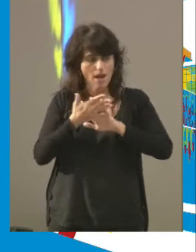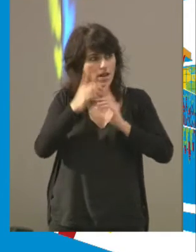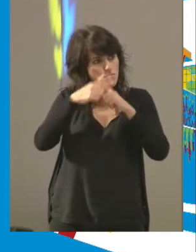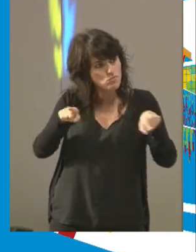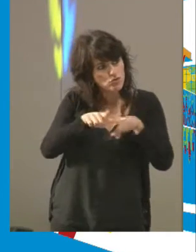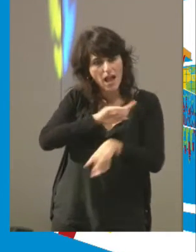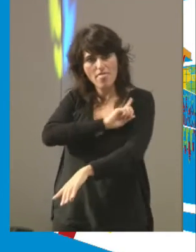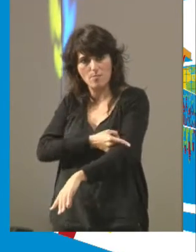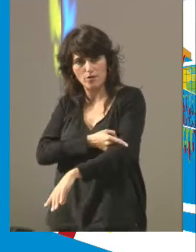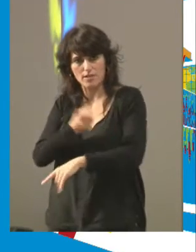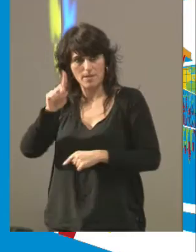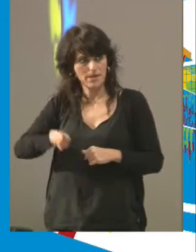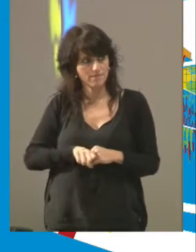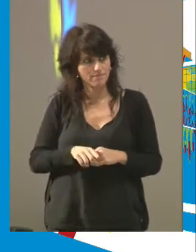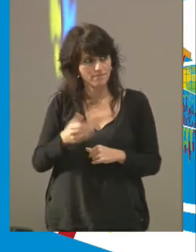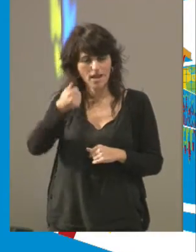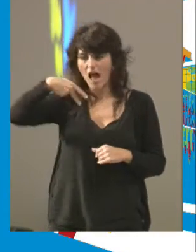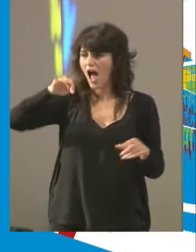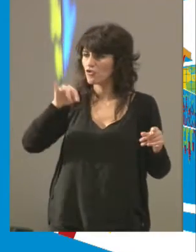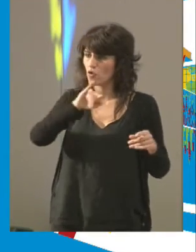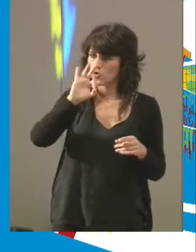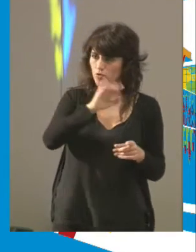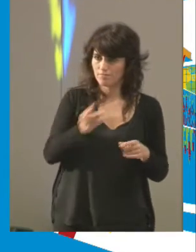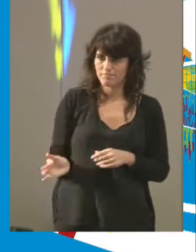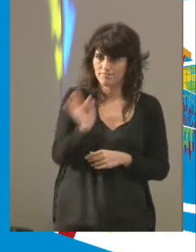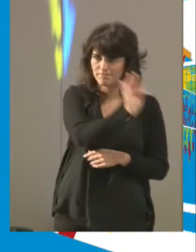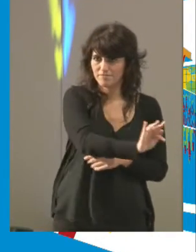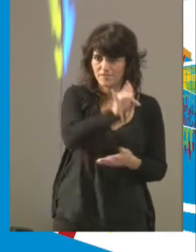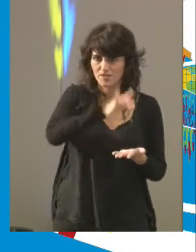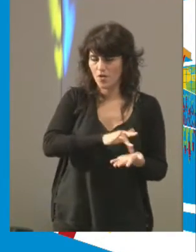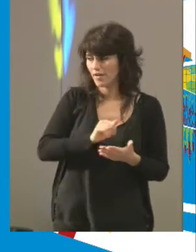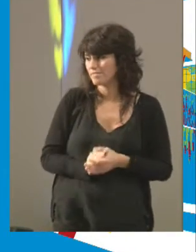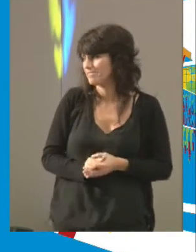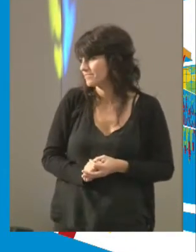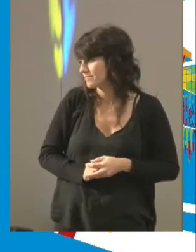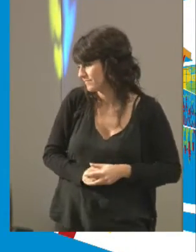deporte. Así que, Antonio. Pues nada, ocupamos lugar, ¿no? Adelante.